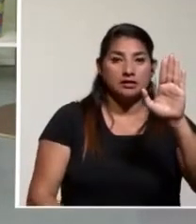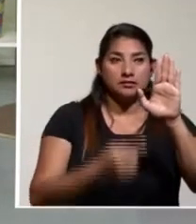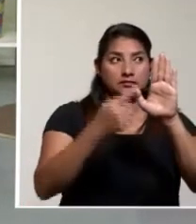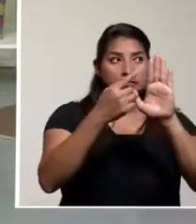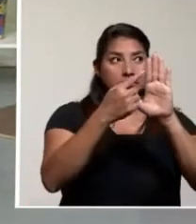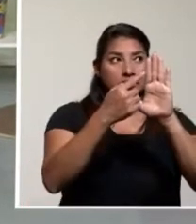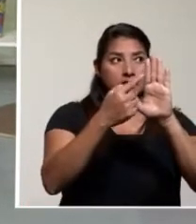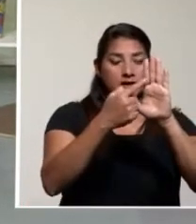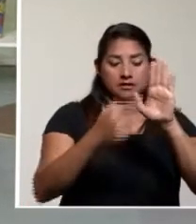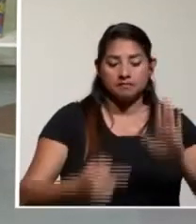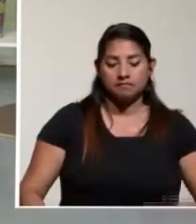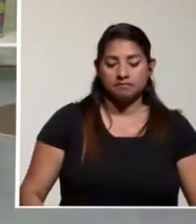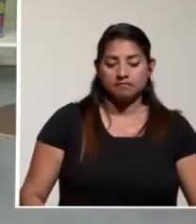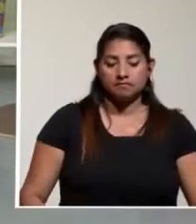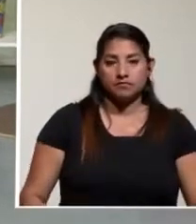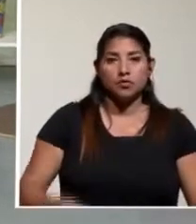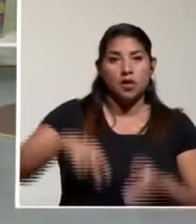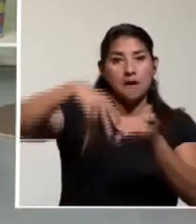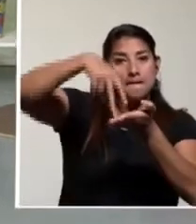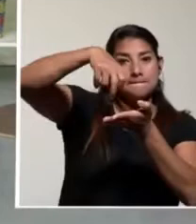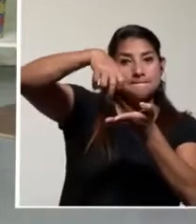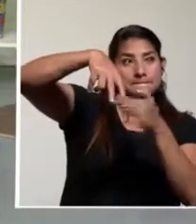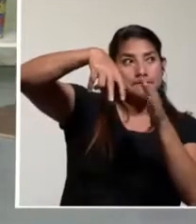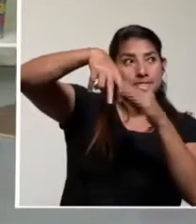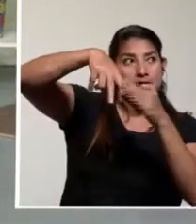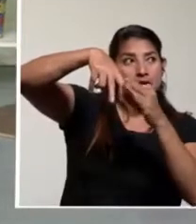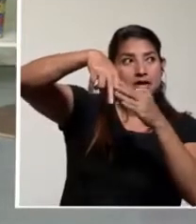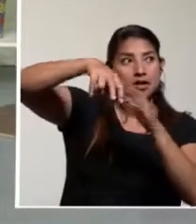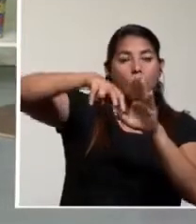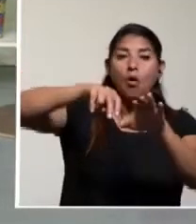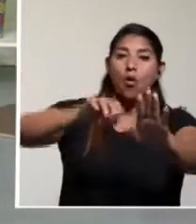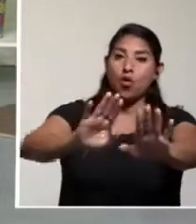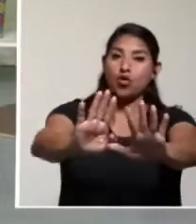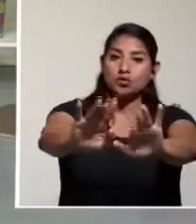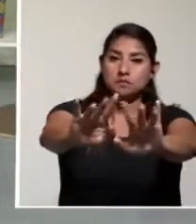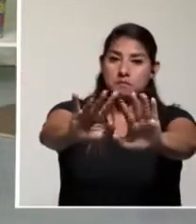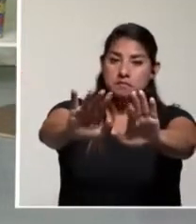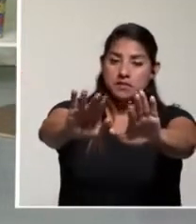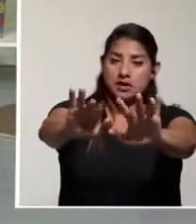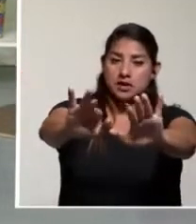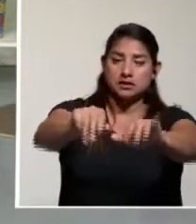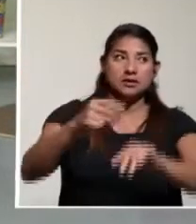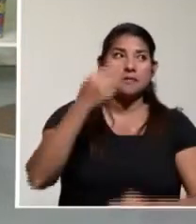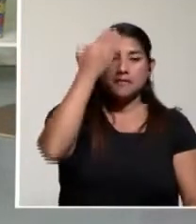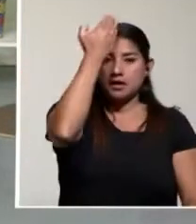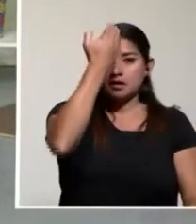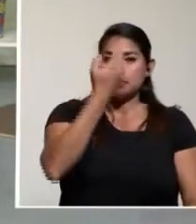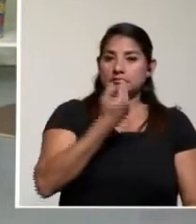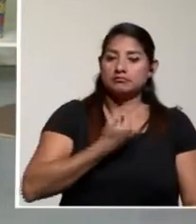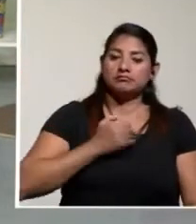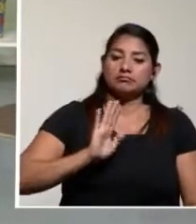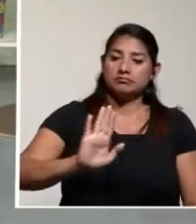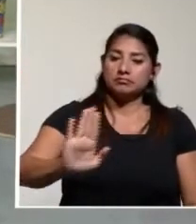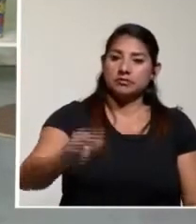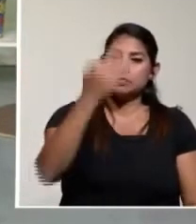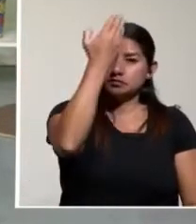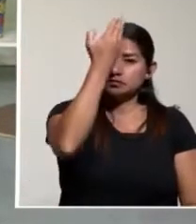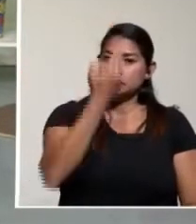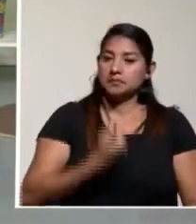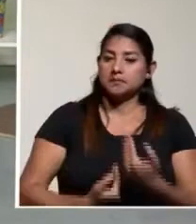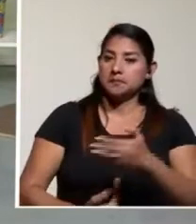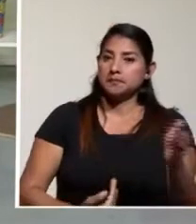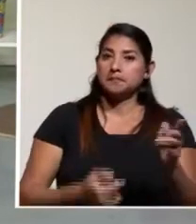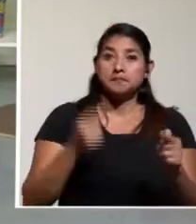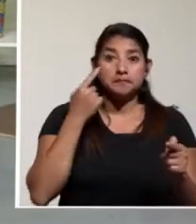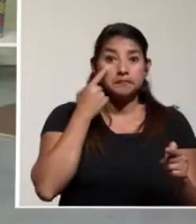porque tocamos aquí o porque tocamos aquí. Ya les estoy dando pistas, ¿verdad? Fácil, claro que sí. Ok,